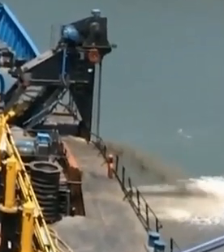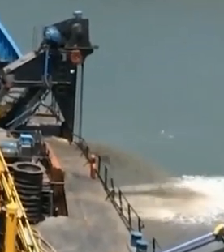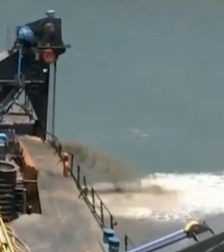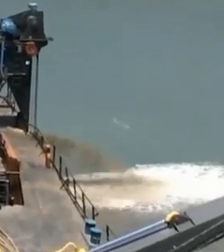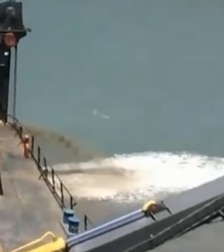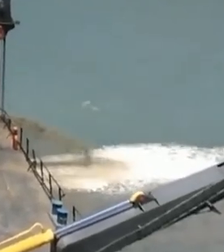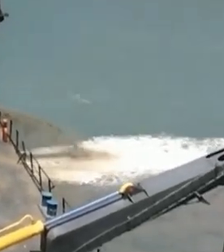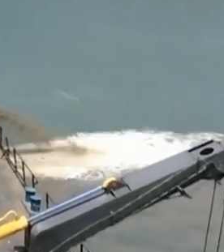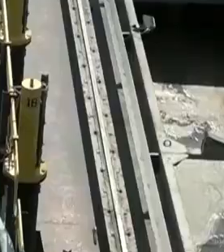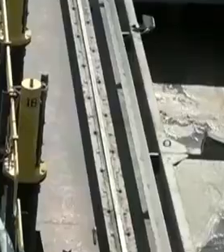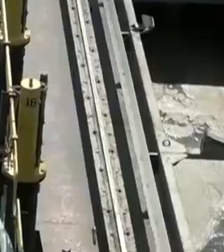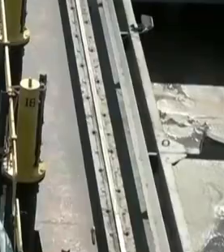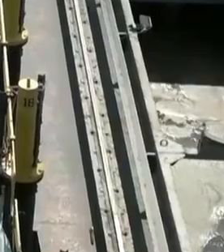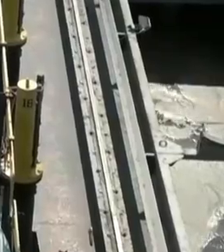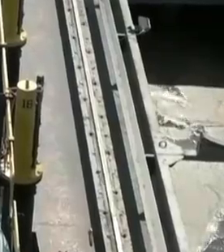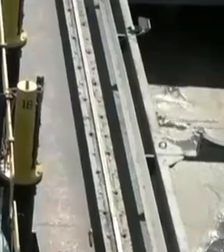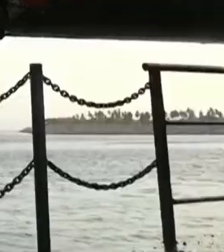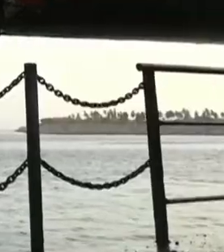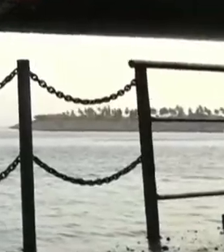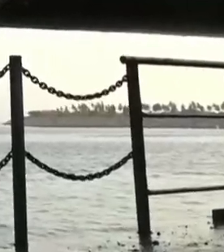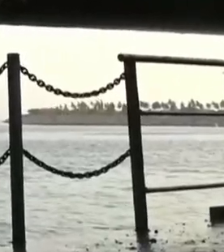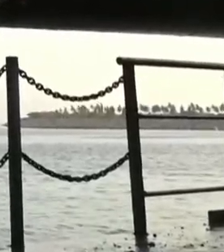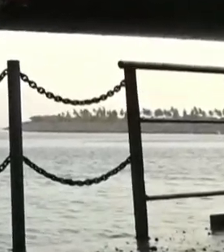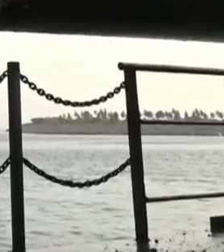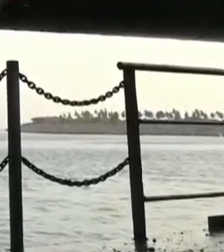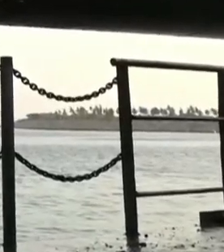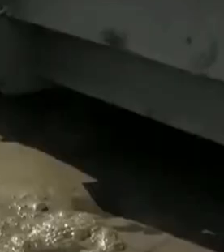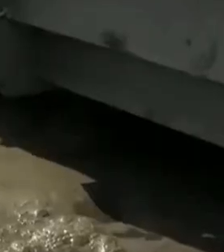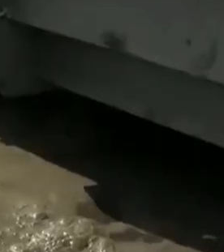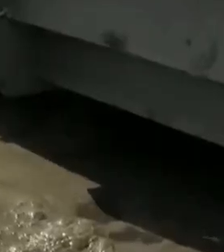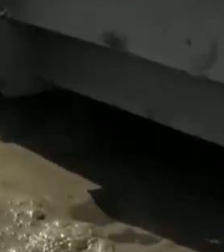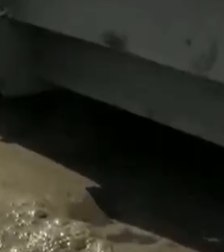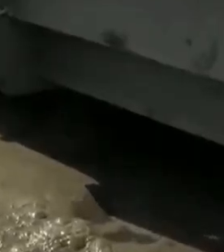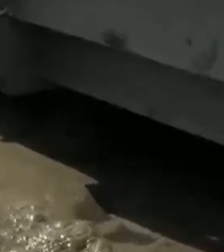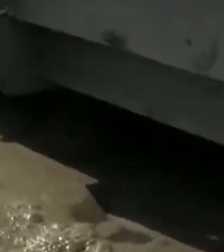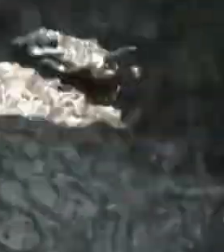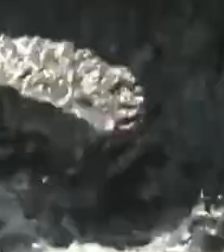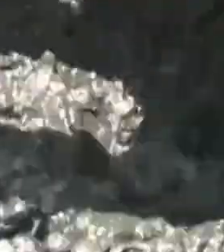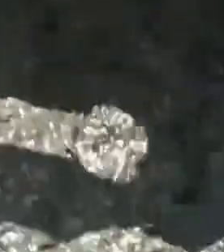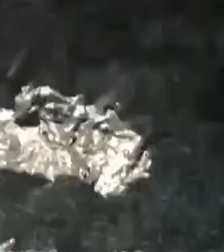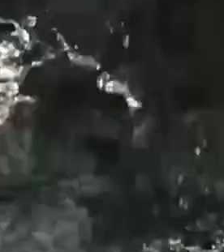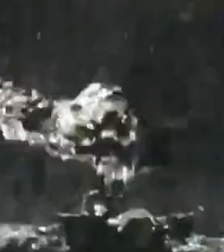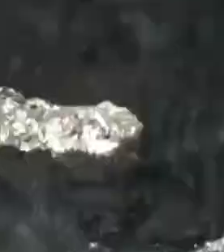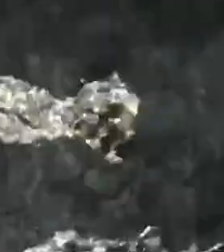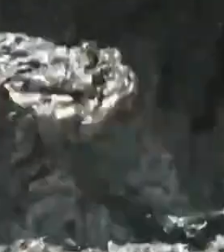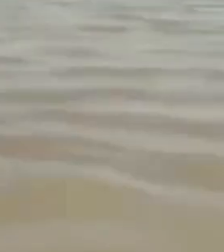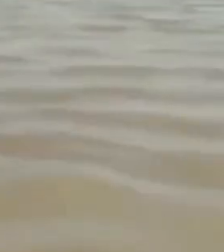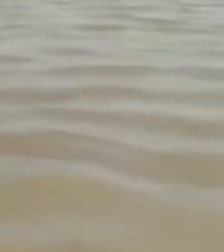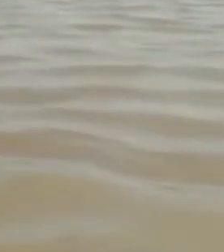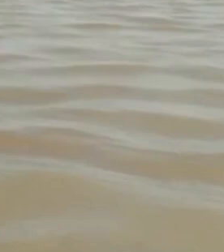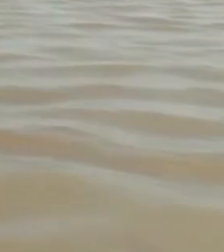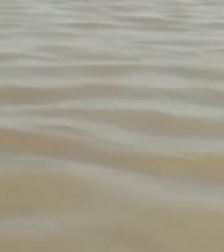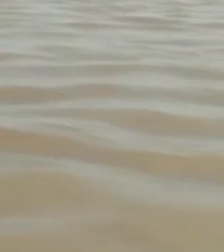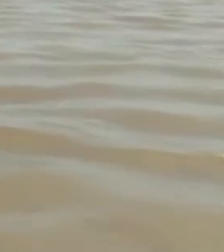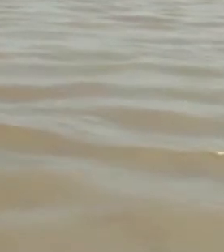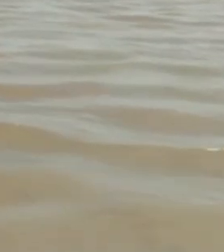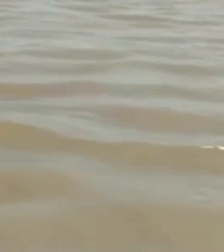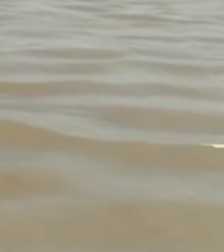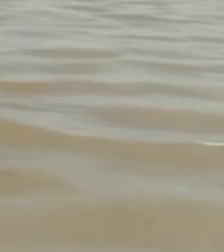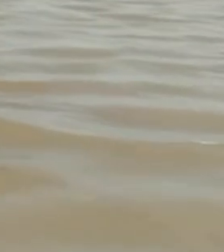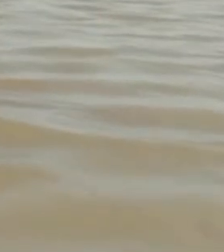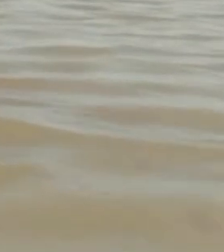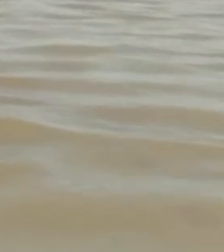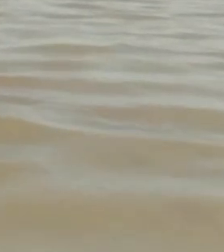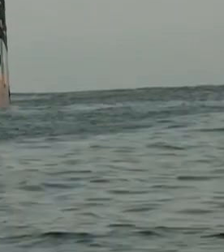el material por medio de una bomba para depositarlo mediante una tubería en su tolva. Posteriormente, ya con el material